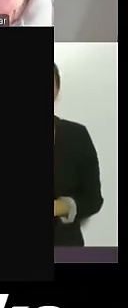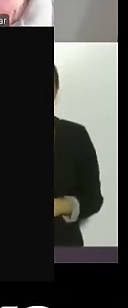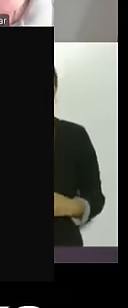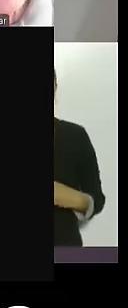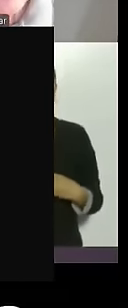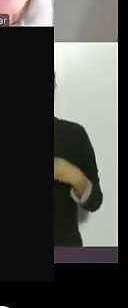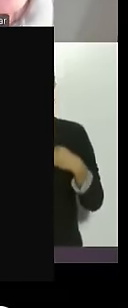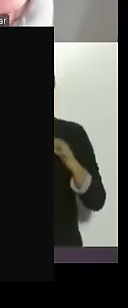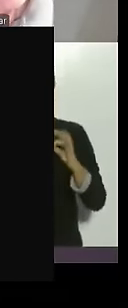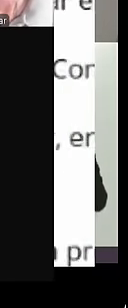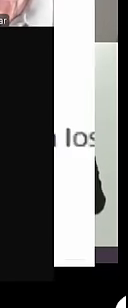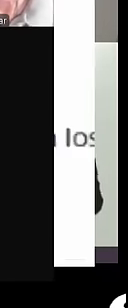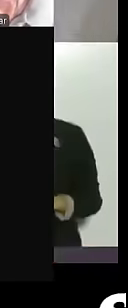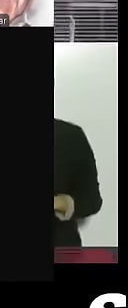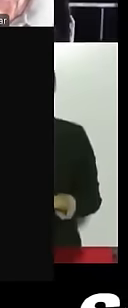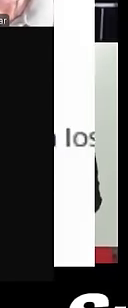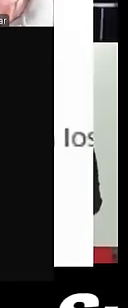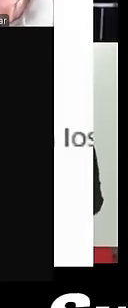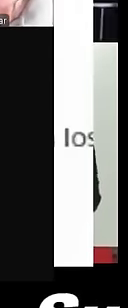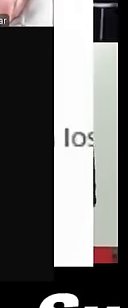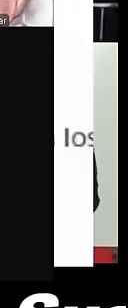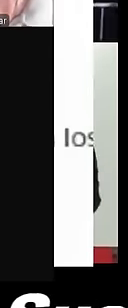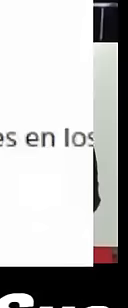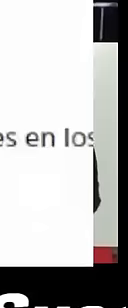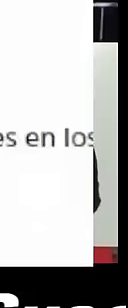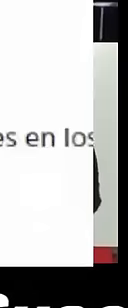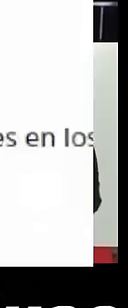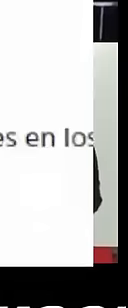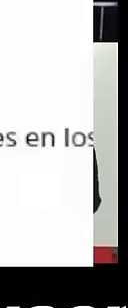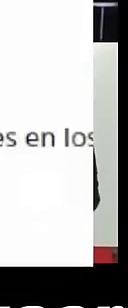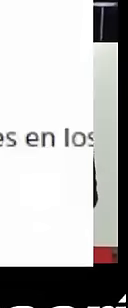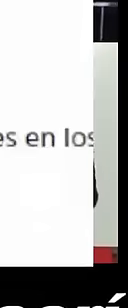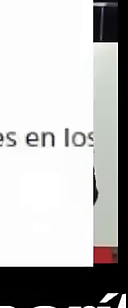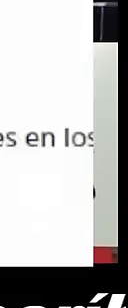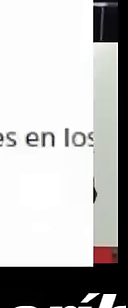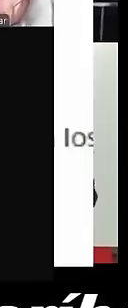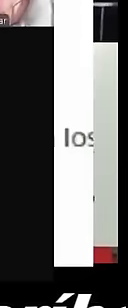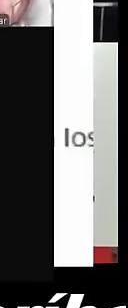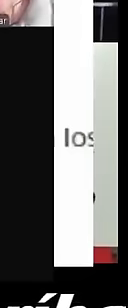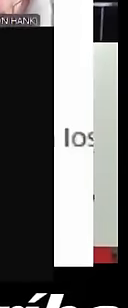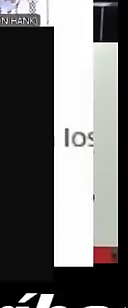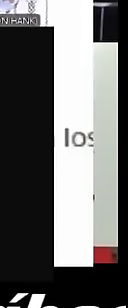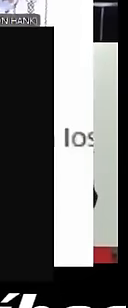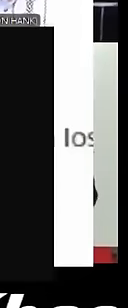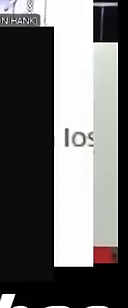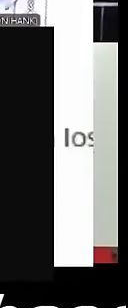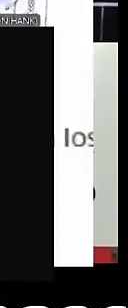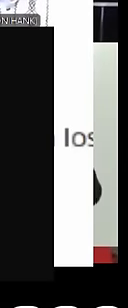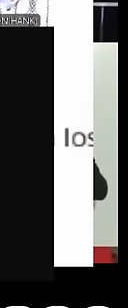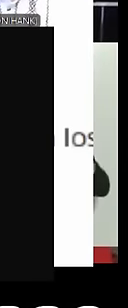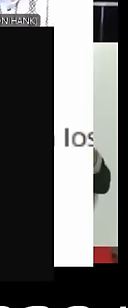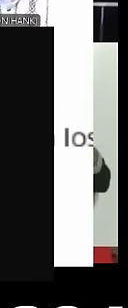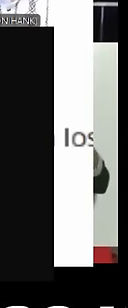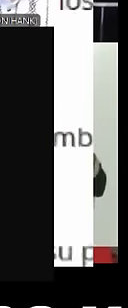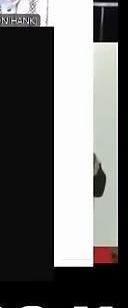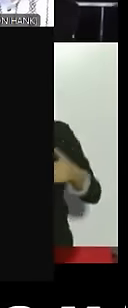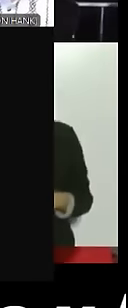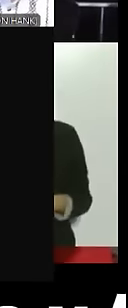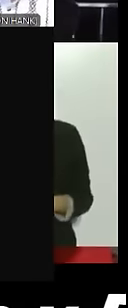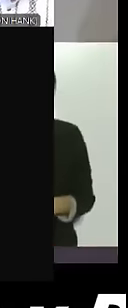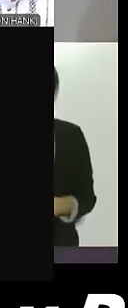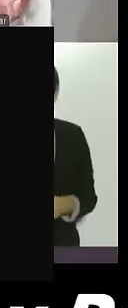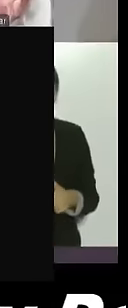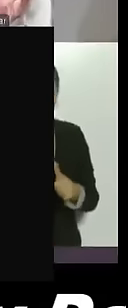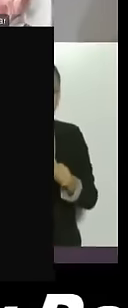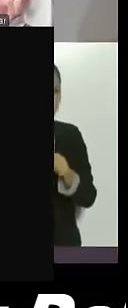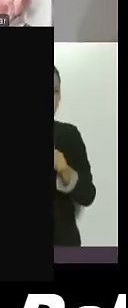instituciones y ASUME la más alta representación del Estado español en las relaciones internacionales